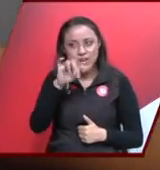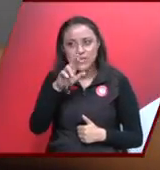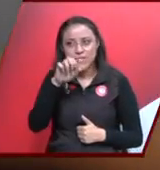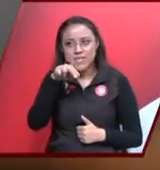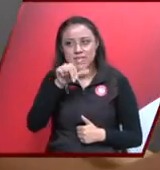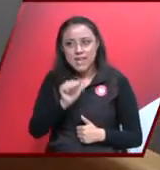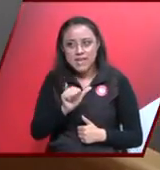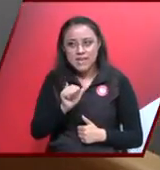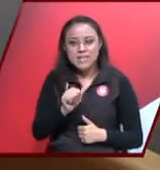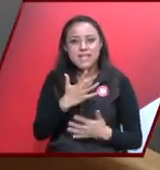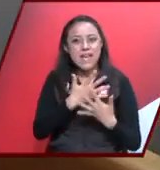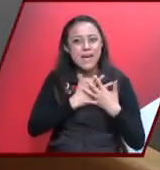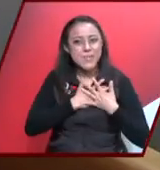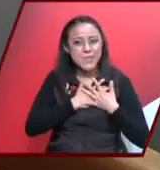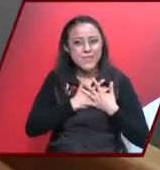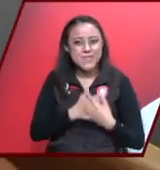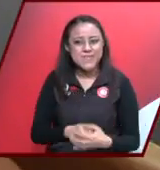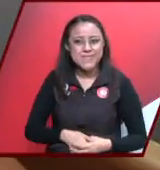Te amo.